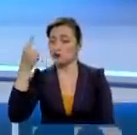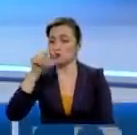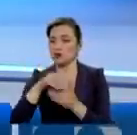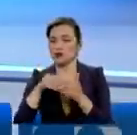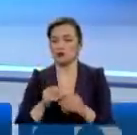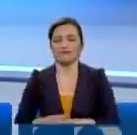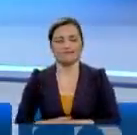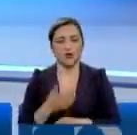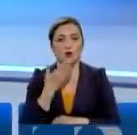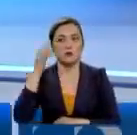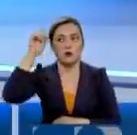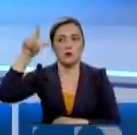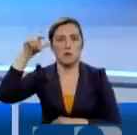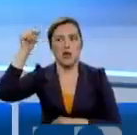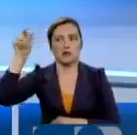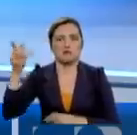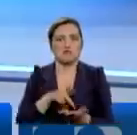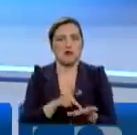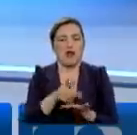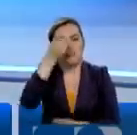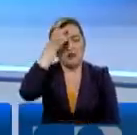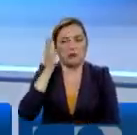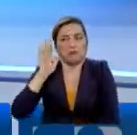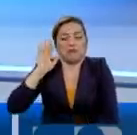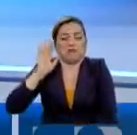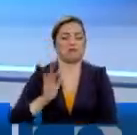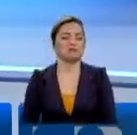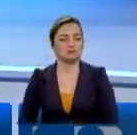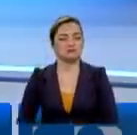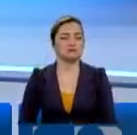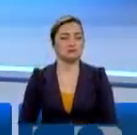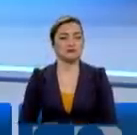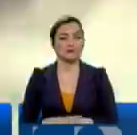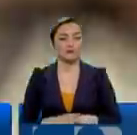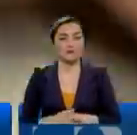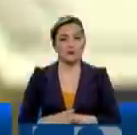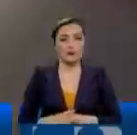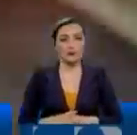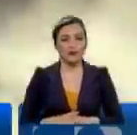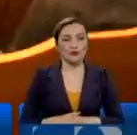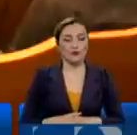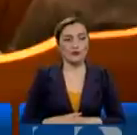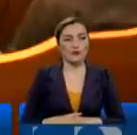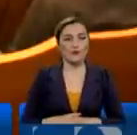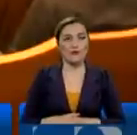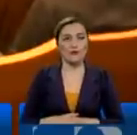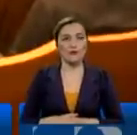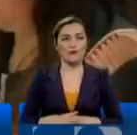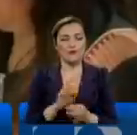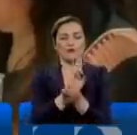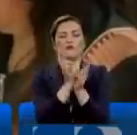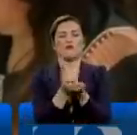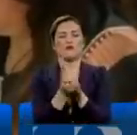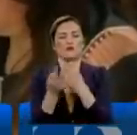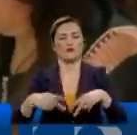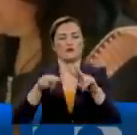aún no se sabe cómo el gobierno nacional cancelará la deuda que mantiene con el Cabildo quiteño. La reforma